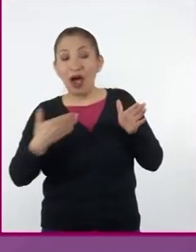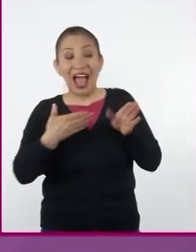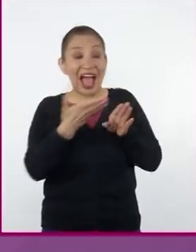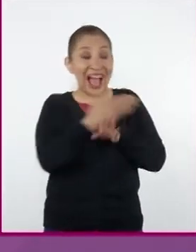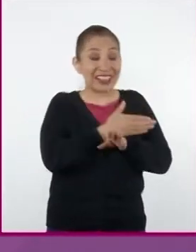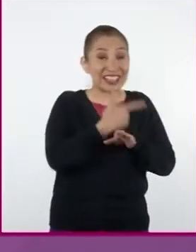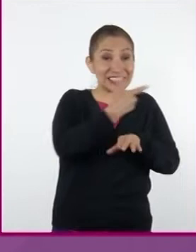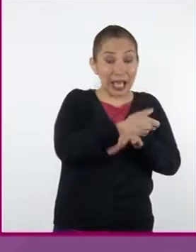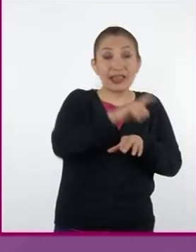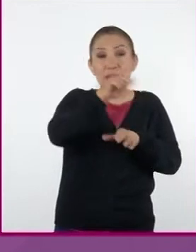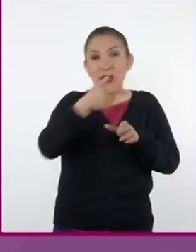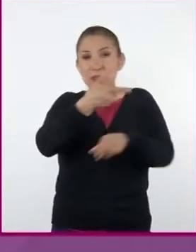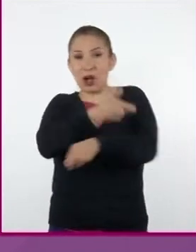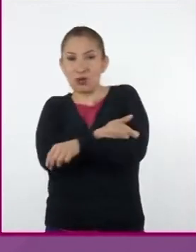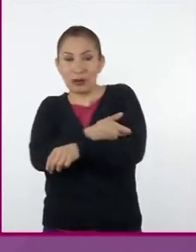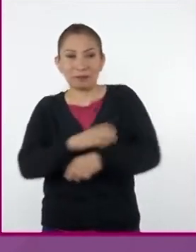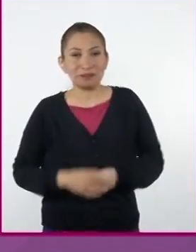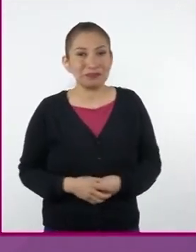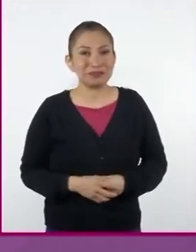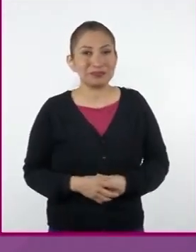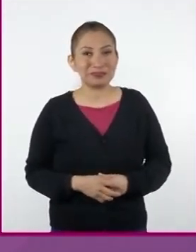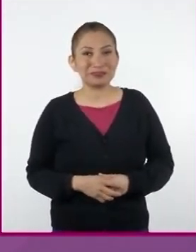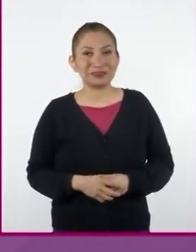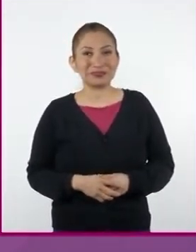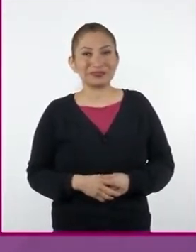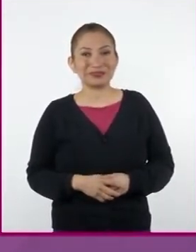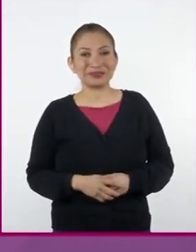esta campaña masiva de vacunación.